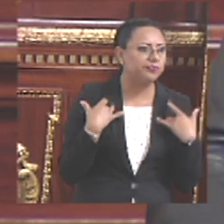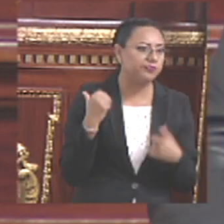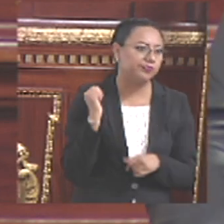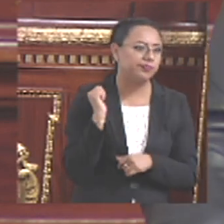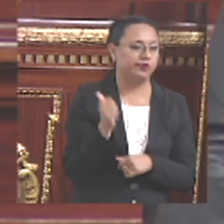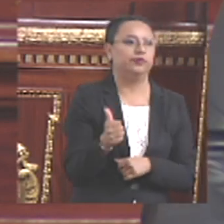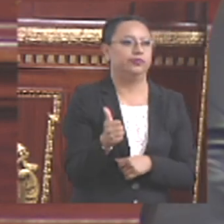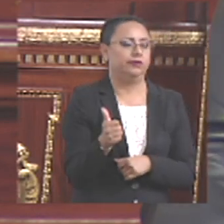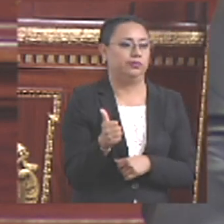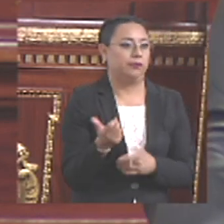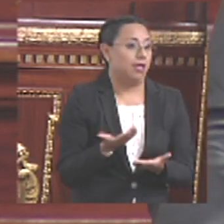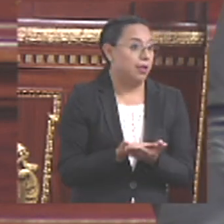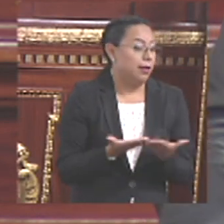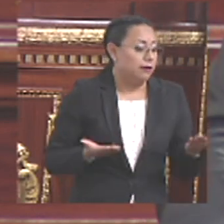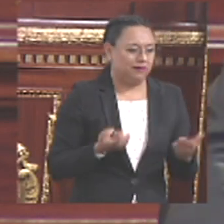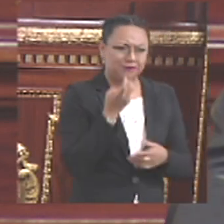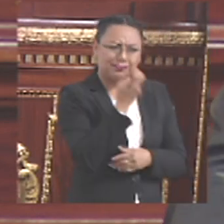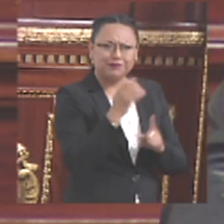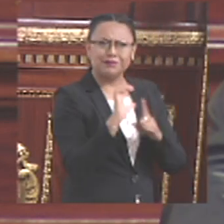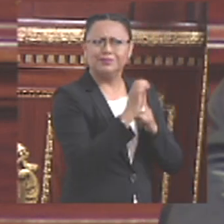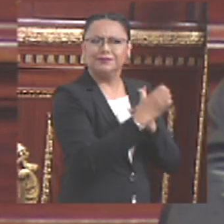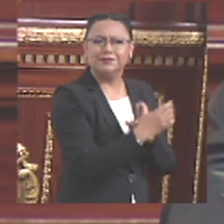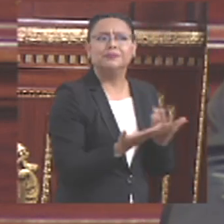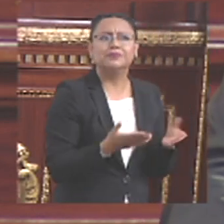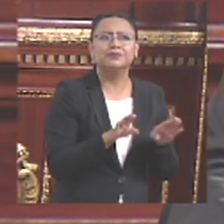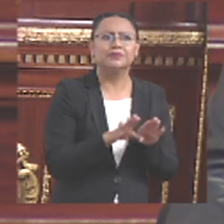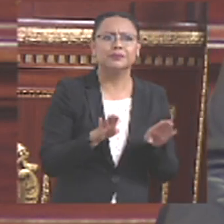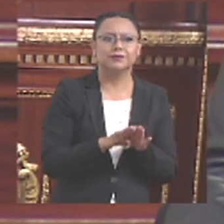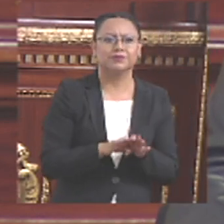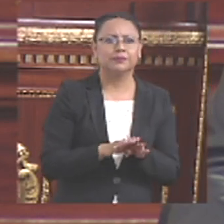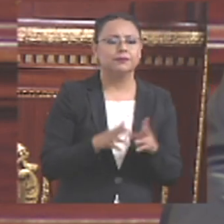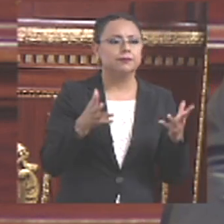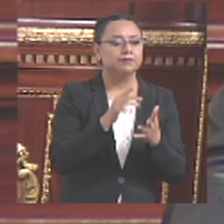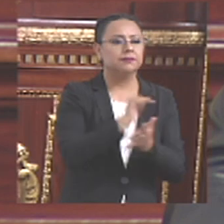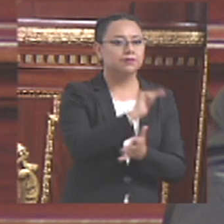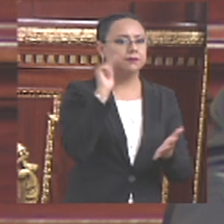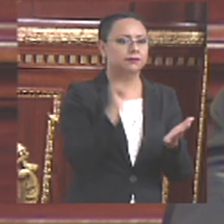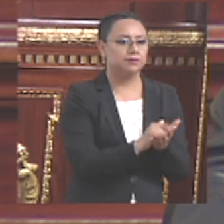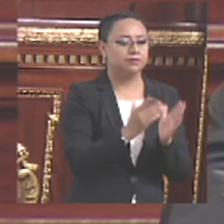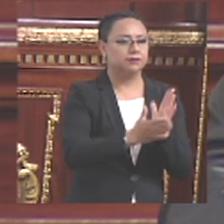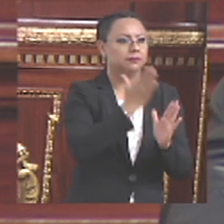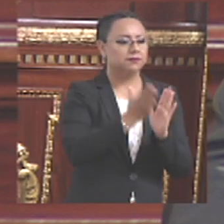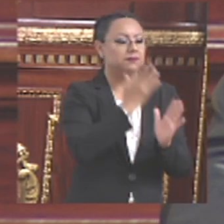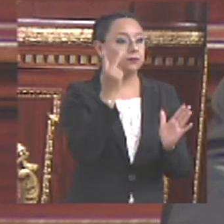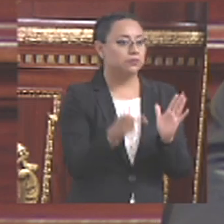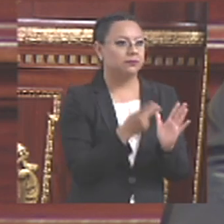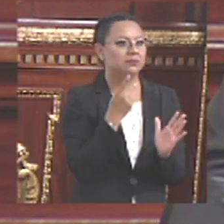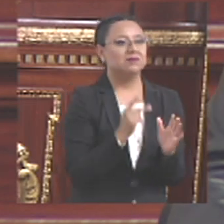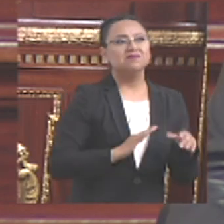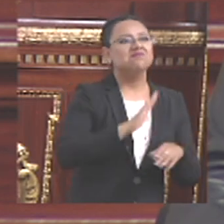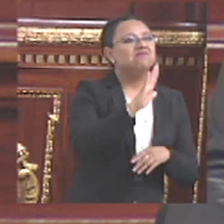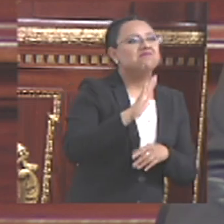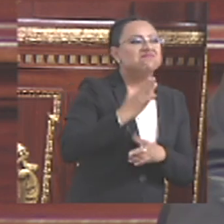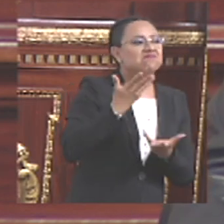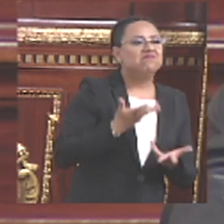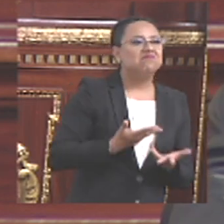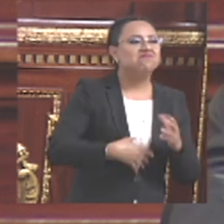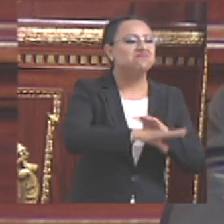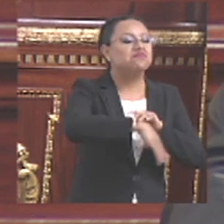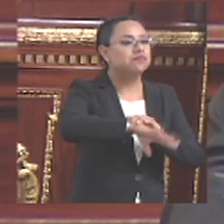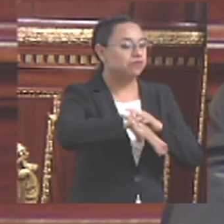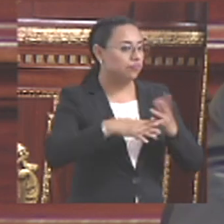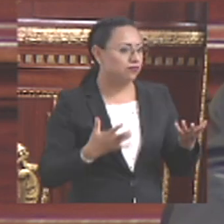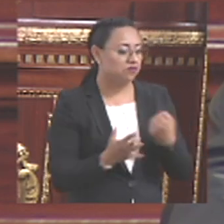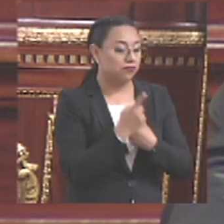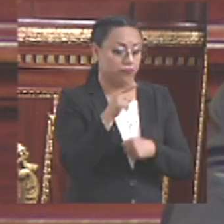es que tal parece que esta comisión ha usado la propia ley de reconstrucción como cascajo, ya que no ha cumplido con lo establecido